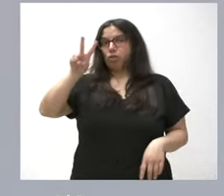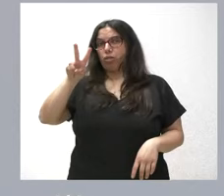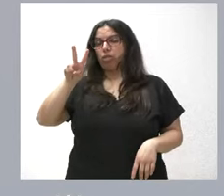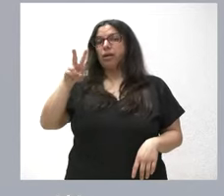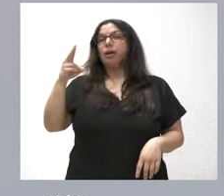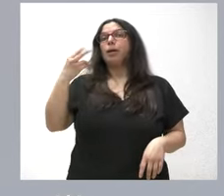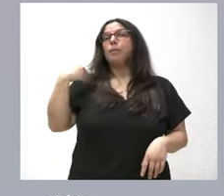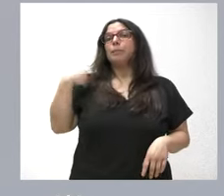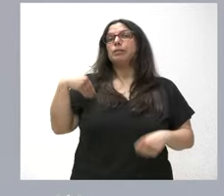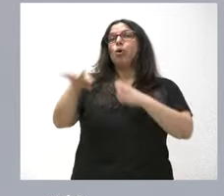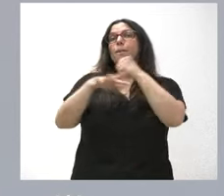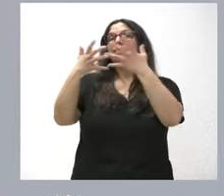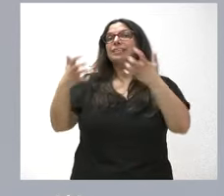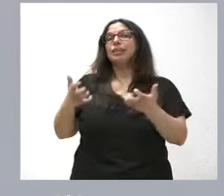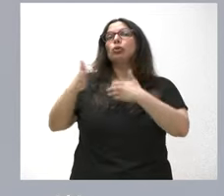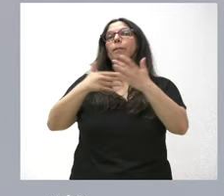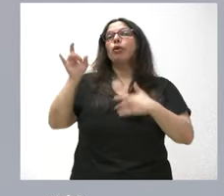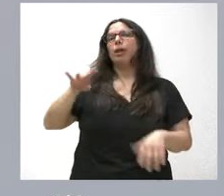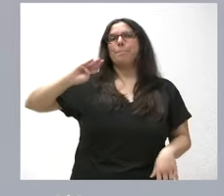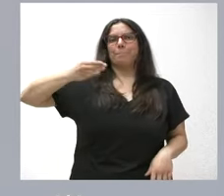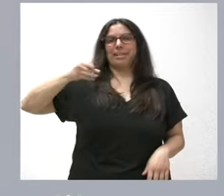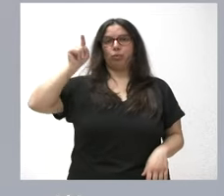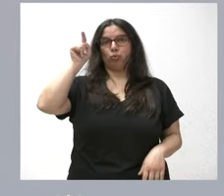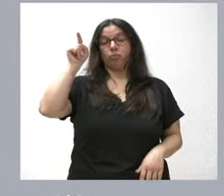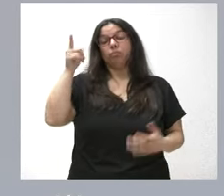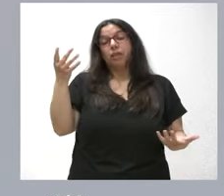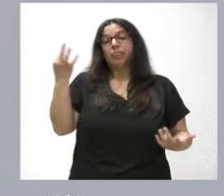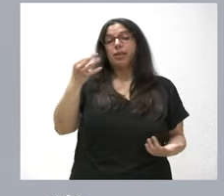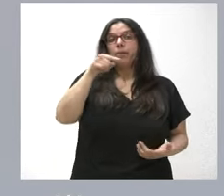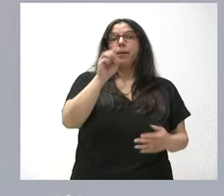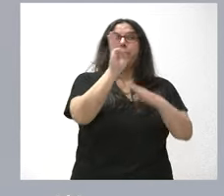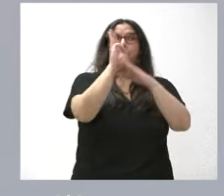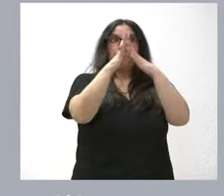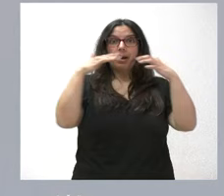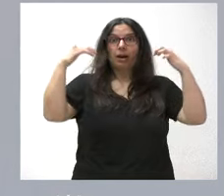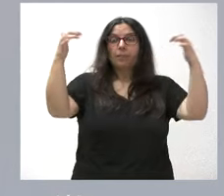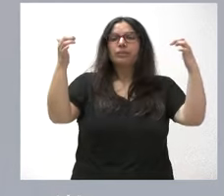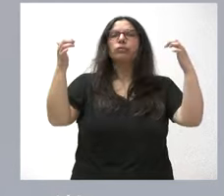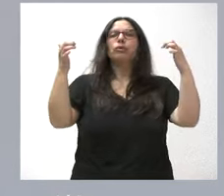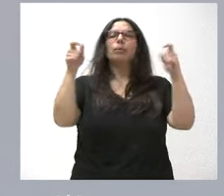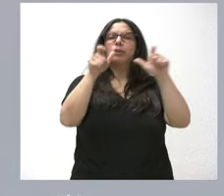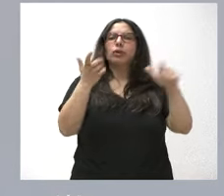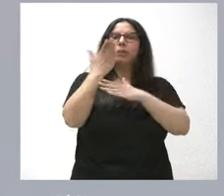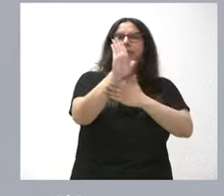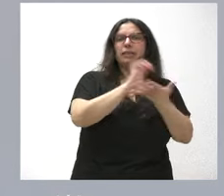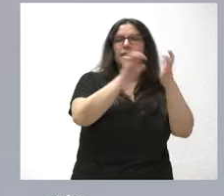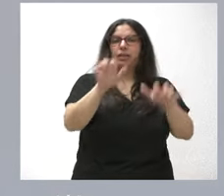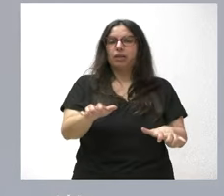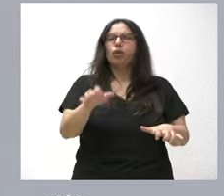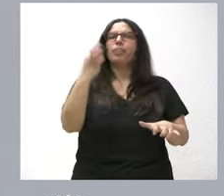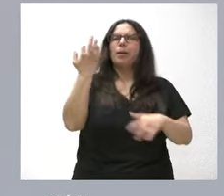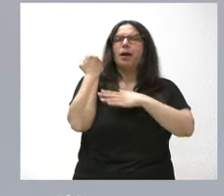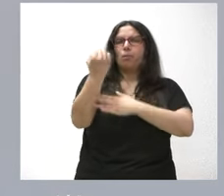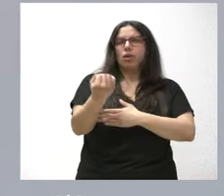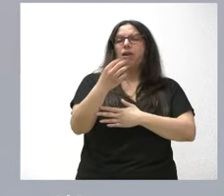sobre la misma. Yo creo que esto lo que tiene que hacer es contar con el apoyo del Parlamento, de los representantes del pueblo de Castilla y León. Ahora está el trabajo del